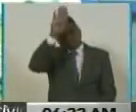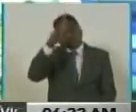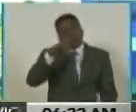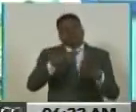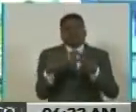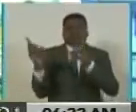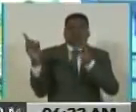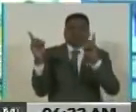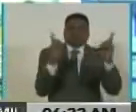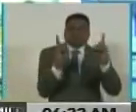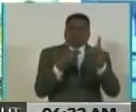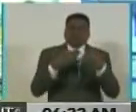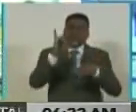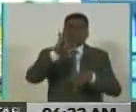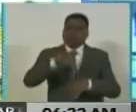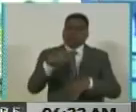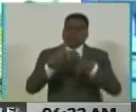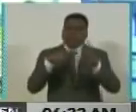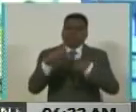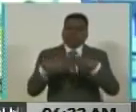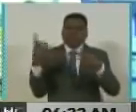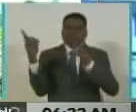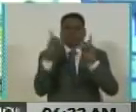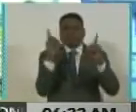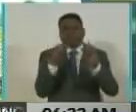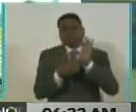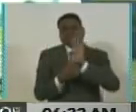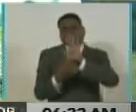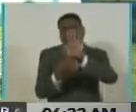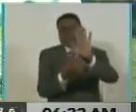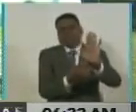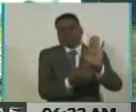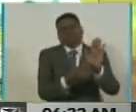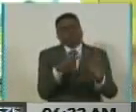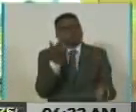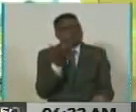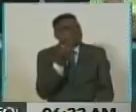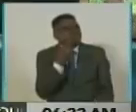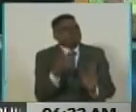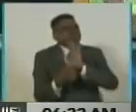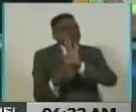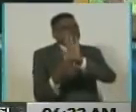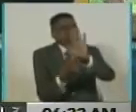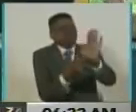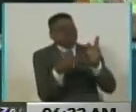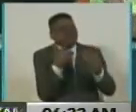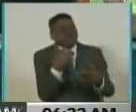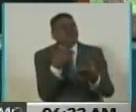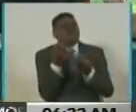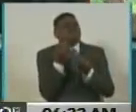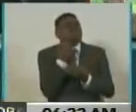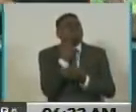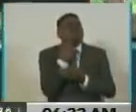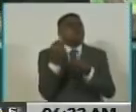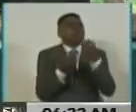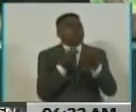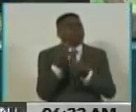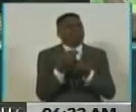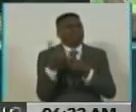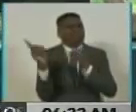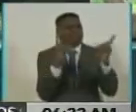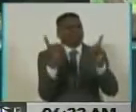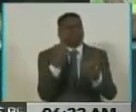mediación de la Iglesia en todo este proceso de diálogo. Expresiones como esta, Mariclén, ¿qué reflejan en torno a un sector que tiene que servir como mediador?